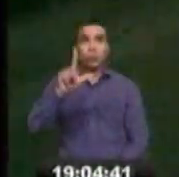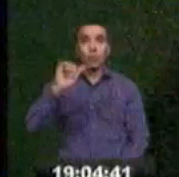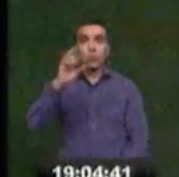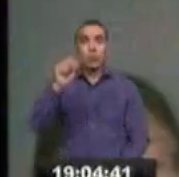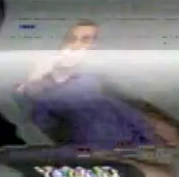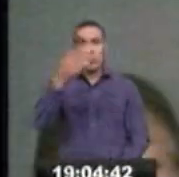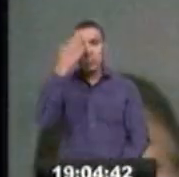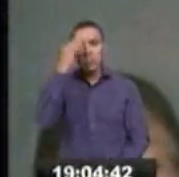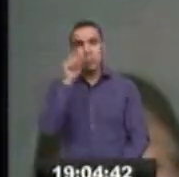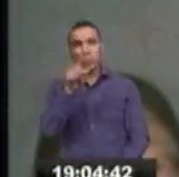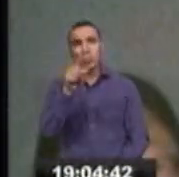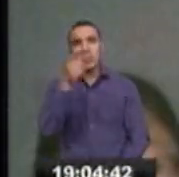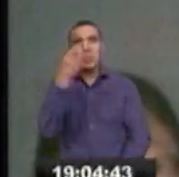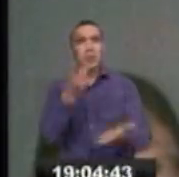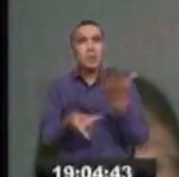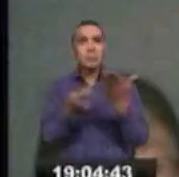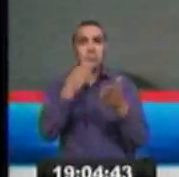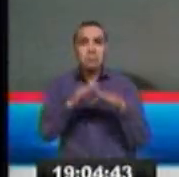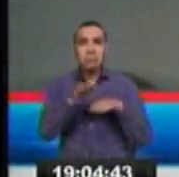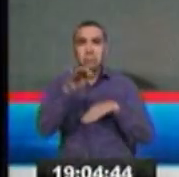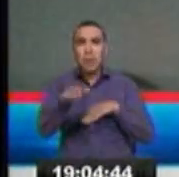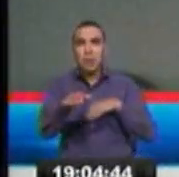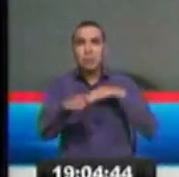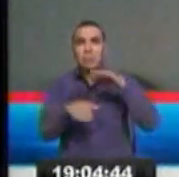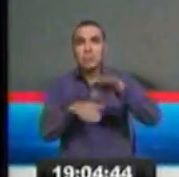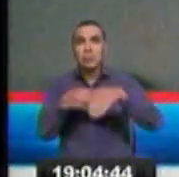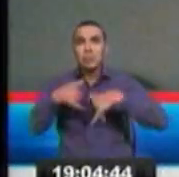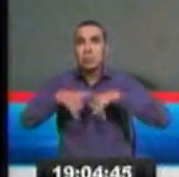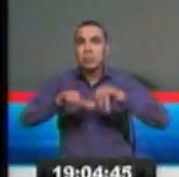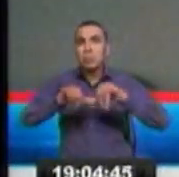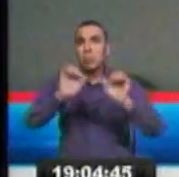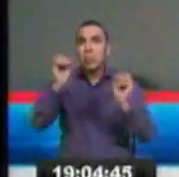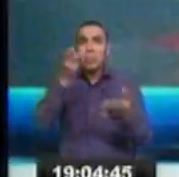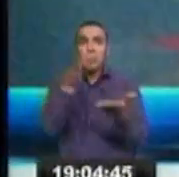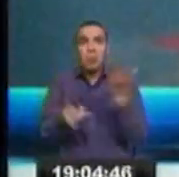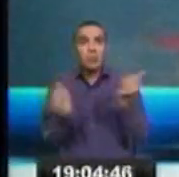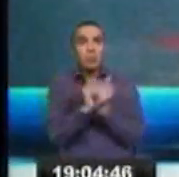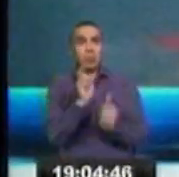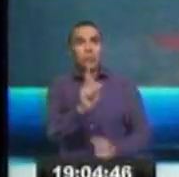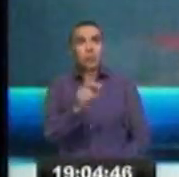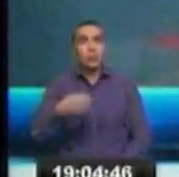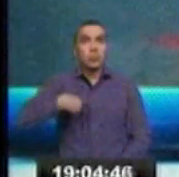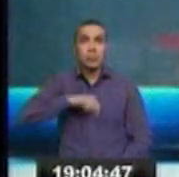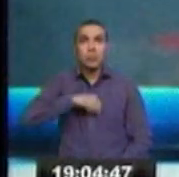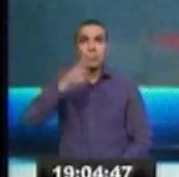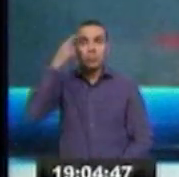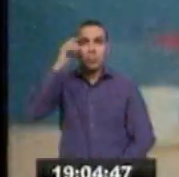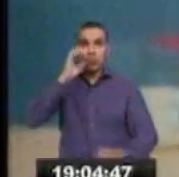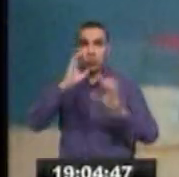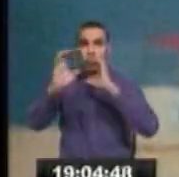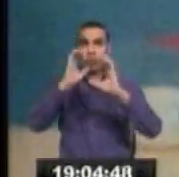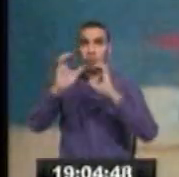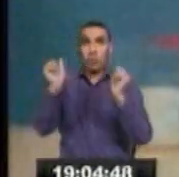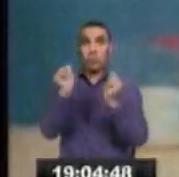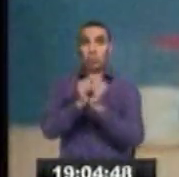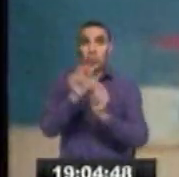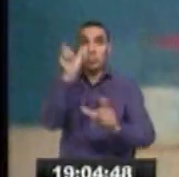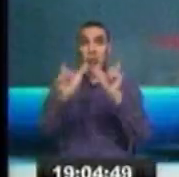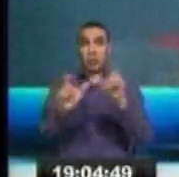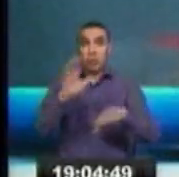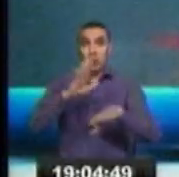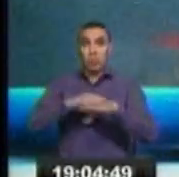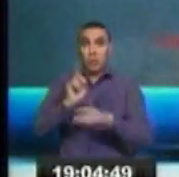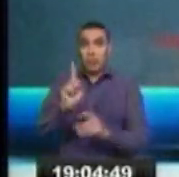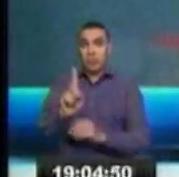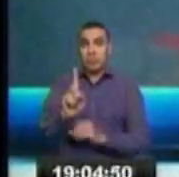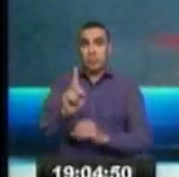Quisiera saber qué pasos está tomando o qué va a pasar con él. Hemos optado por conversar directamente con los involucrados,